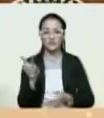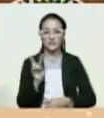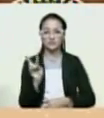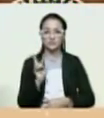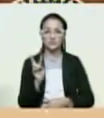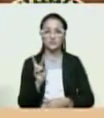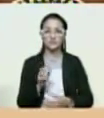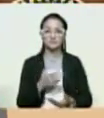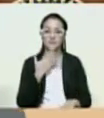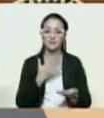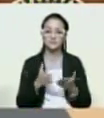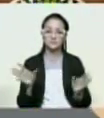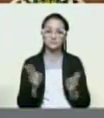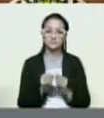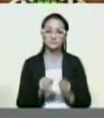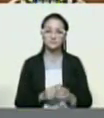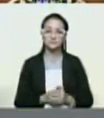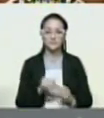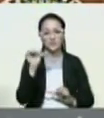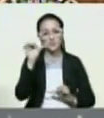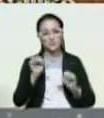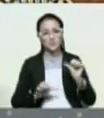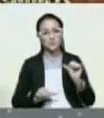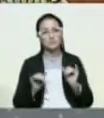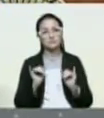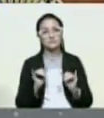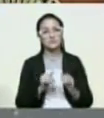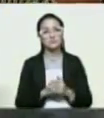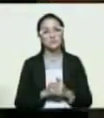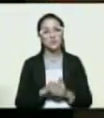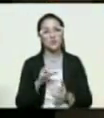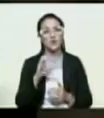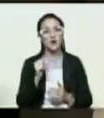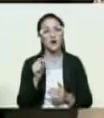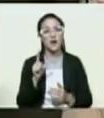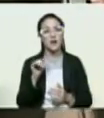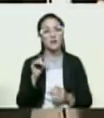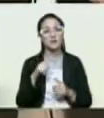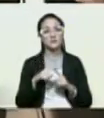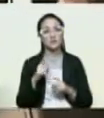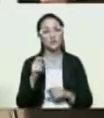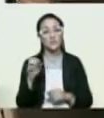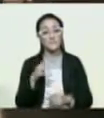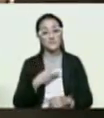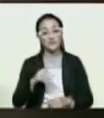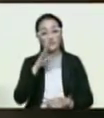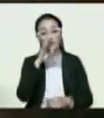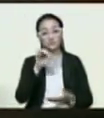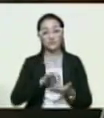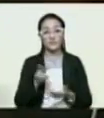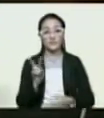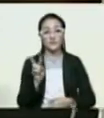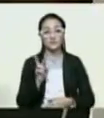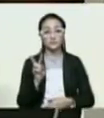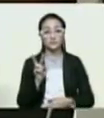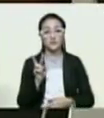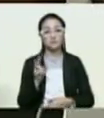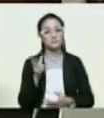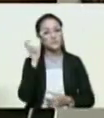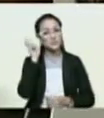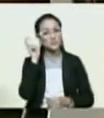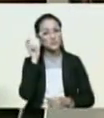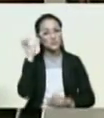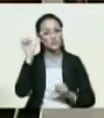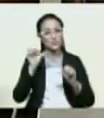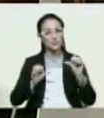muchas gracias escuchábamos palabras antes de calixto ortega presidente del banco central de venezuela como ustedes han escuchado en